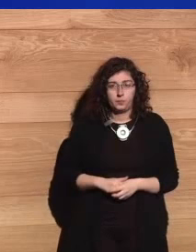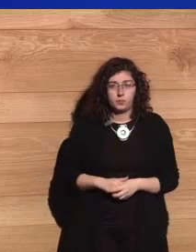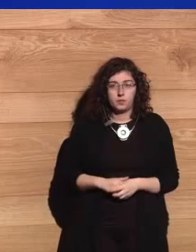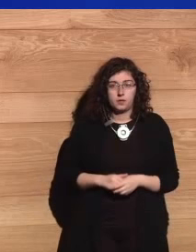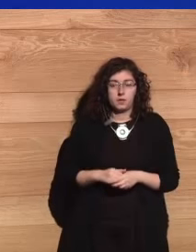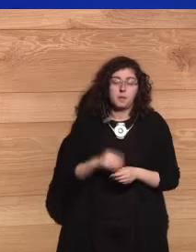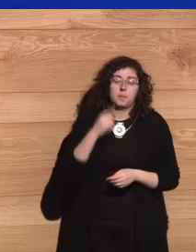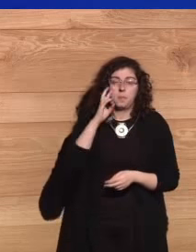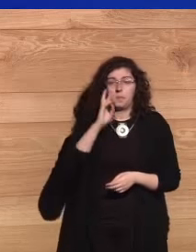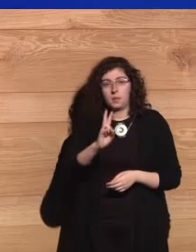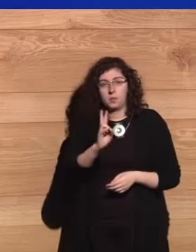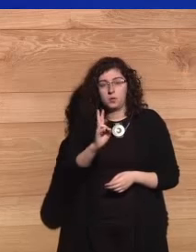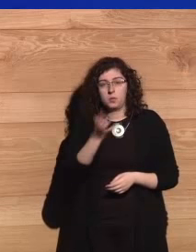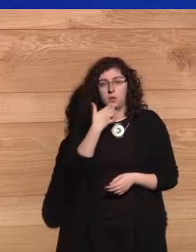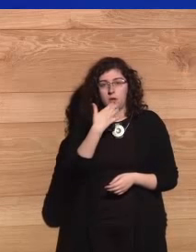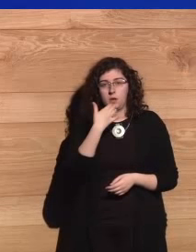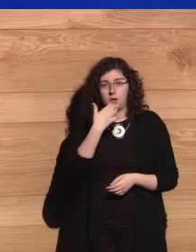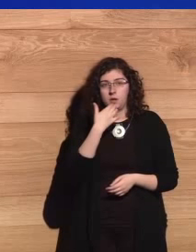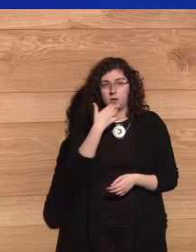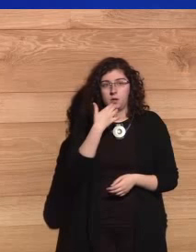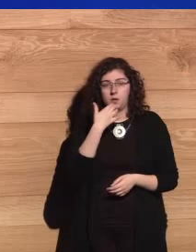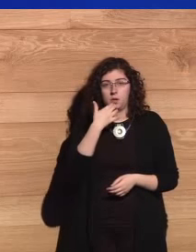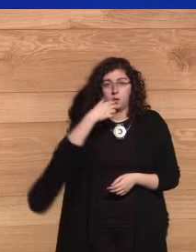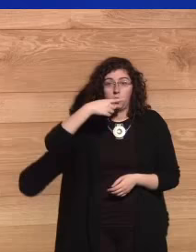vemos lo que era, por ejemplo, cuando Gusso,